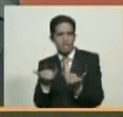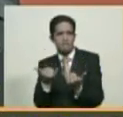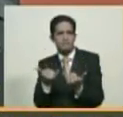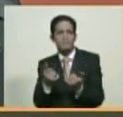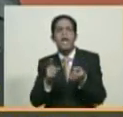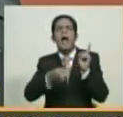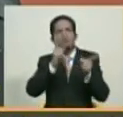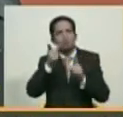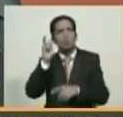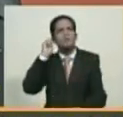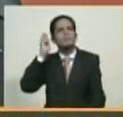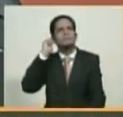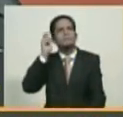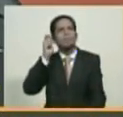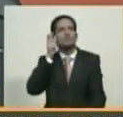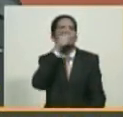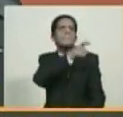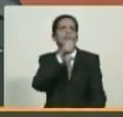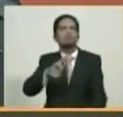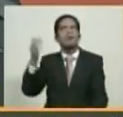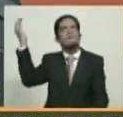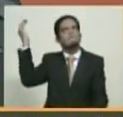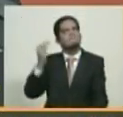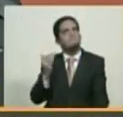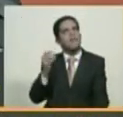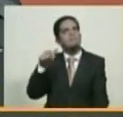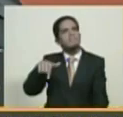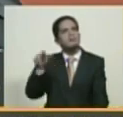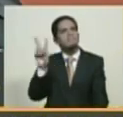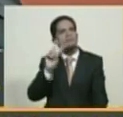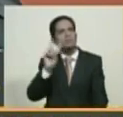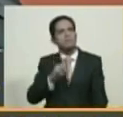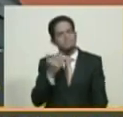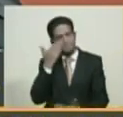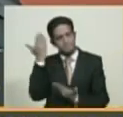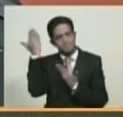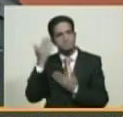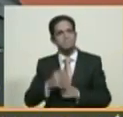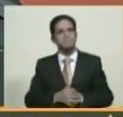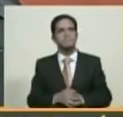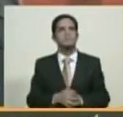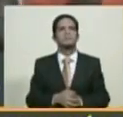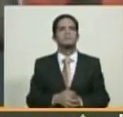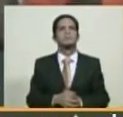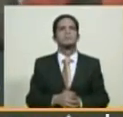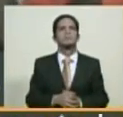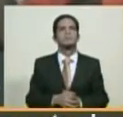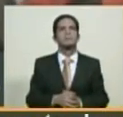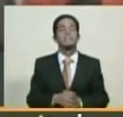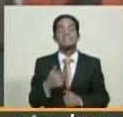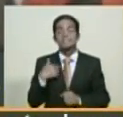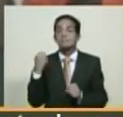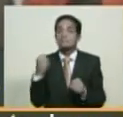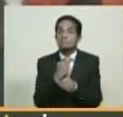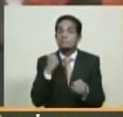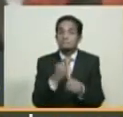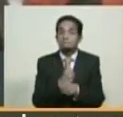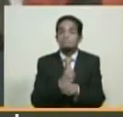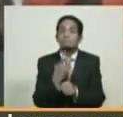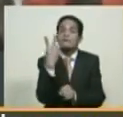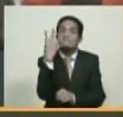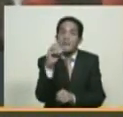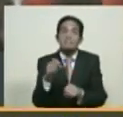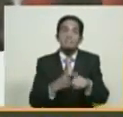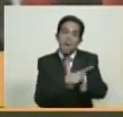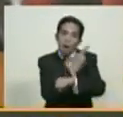algunos de los testimonios de la gente que fue repatriada de Perú y de Brasil. Adelante. Trabajando 20 horas diarias, era